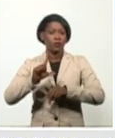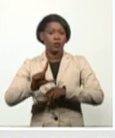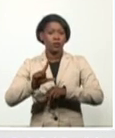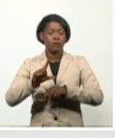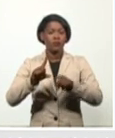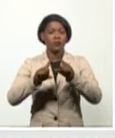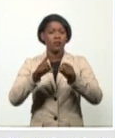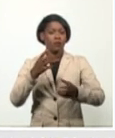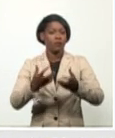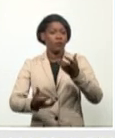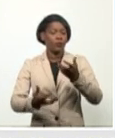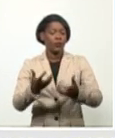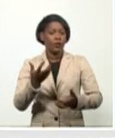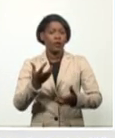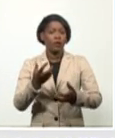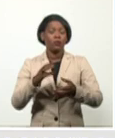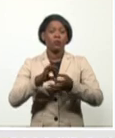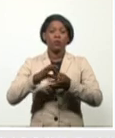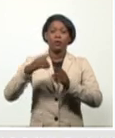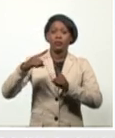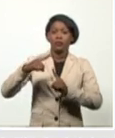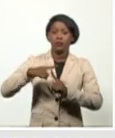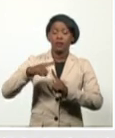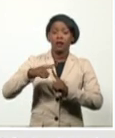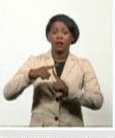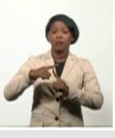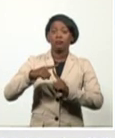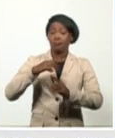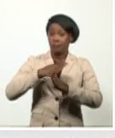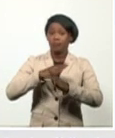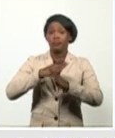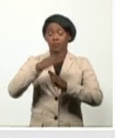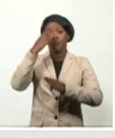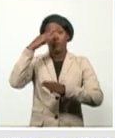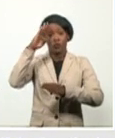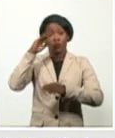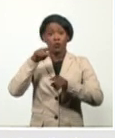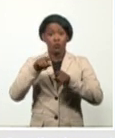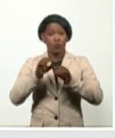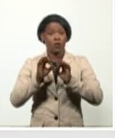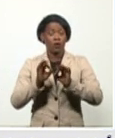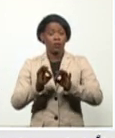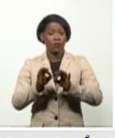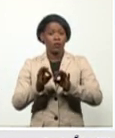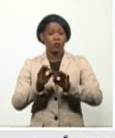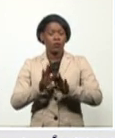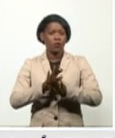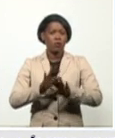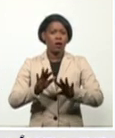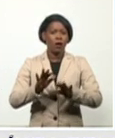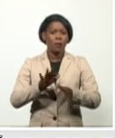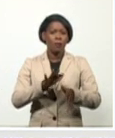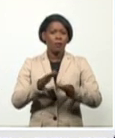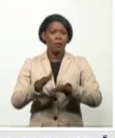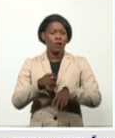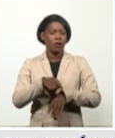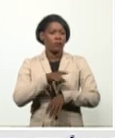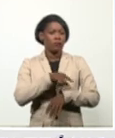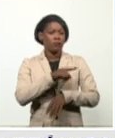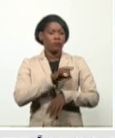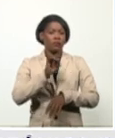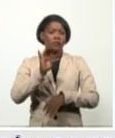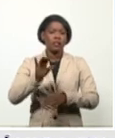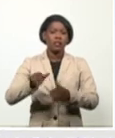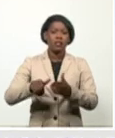Cienfuegos, Guantánamo y Santiago de Cuba hace más de 15 días